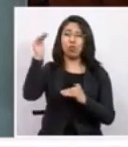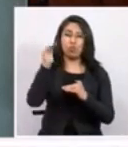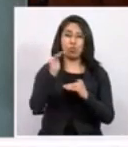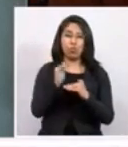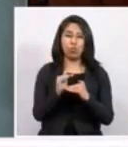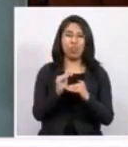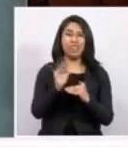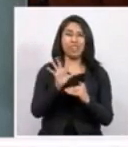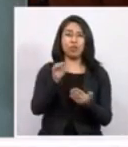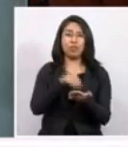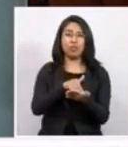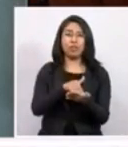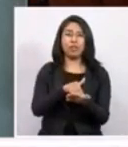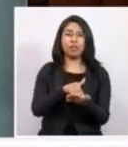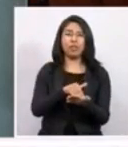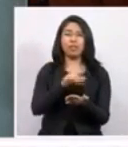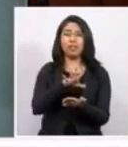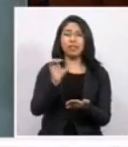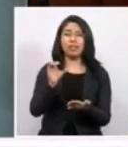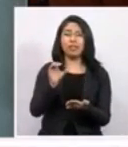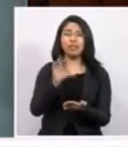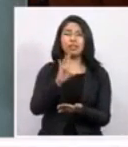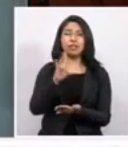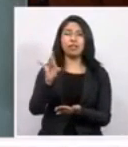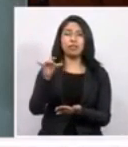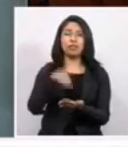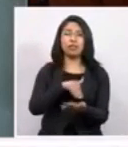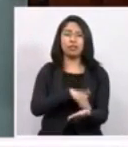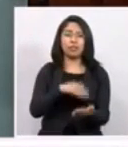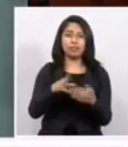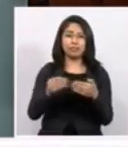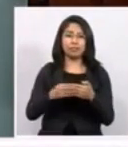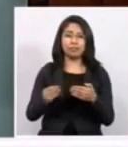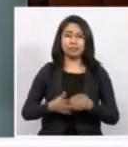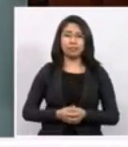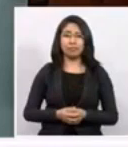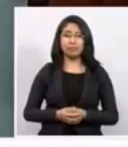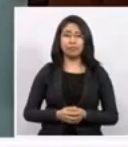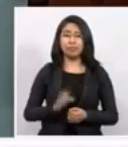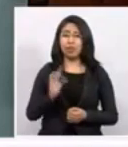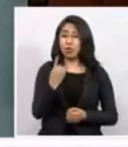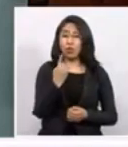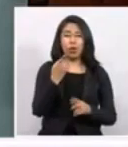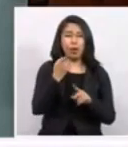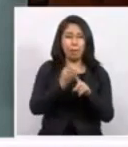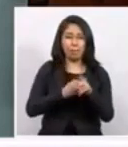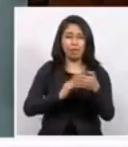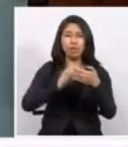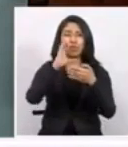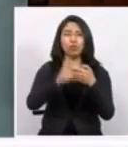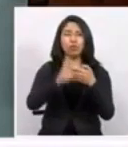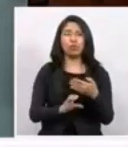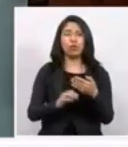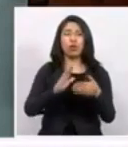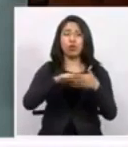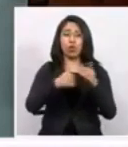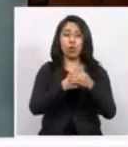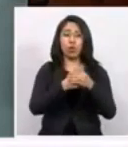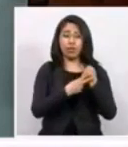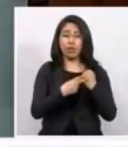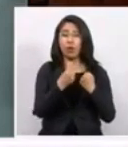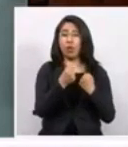solo 5.578 millones de dólares. Solo en el mes de octubre las reservas